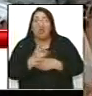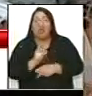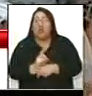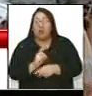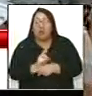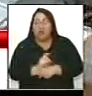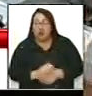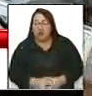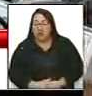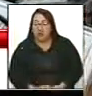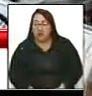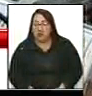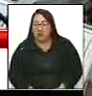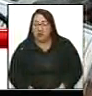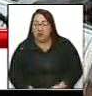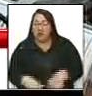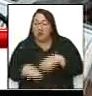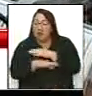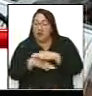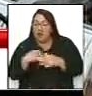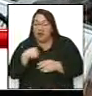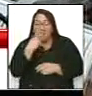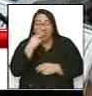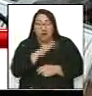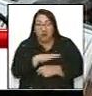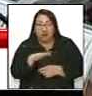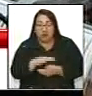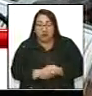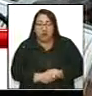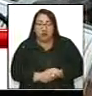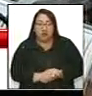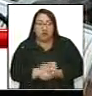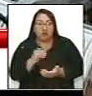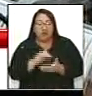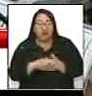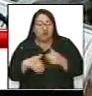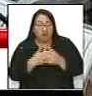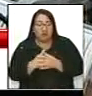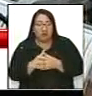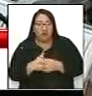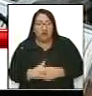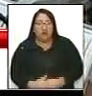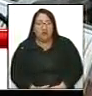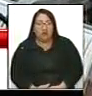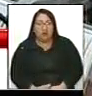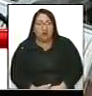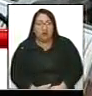educación básica de nuestros niños y más que todo,